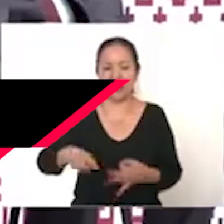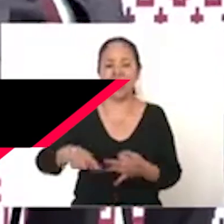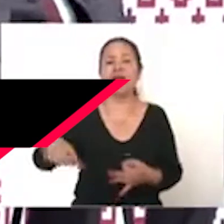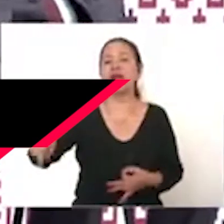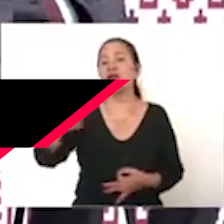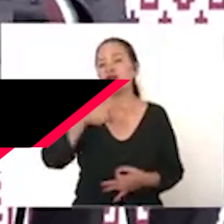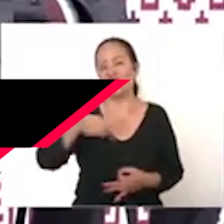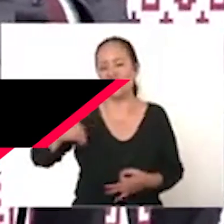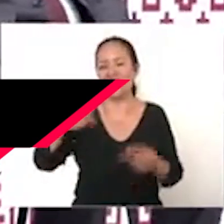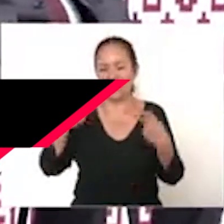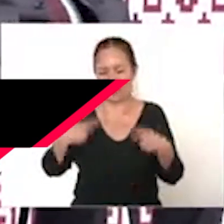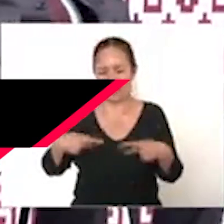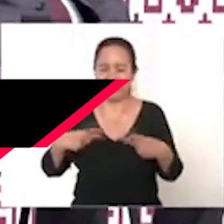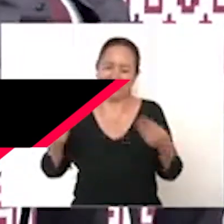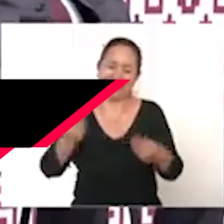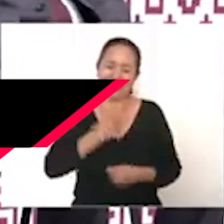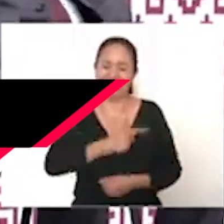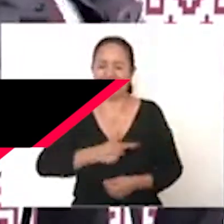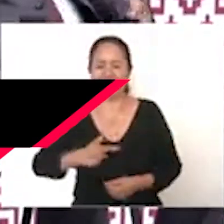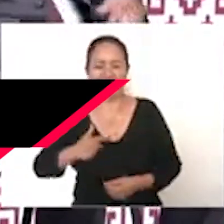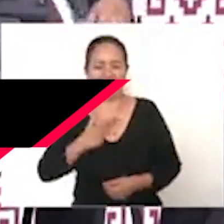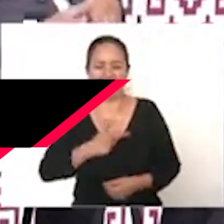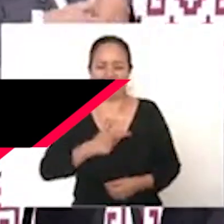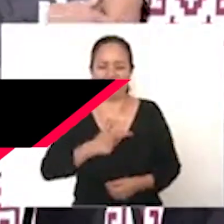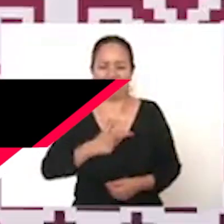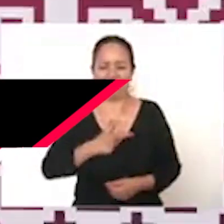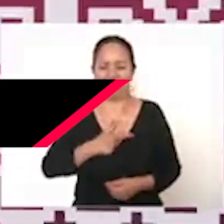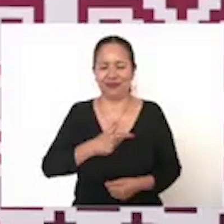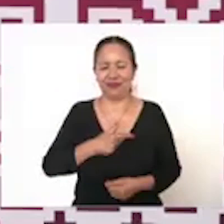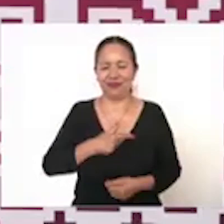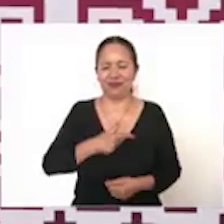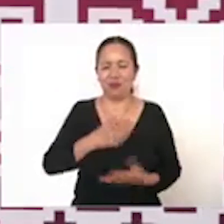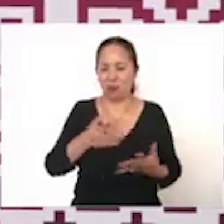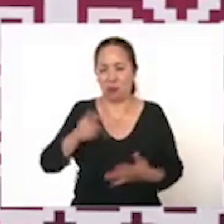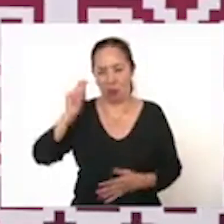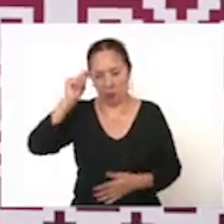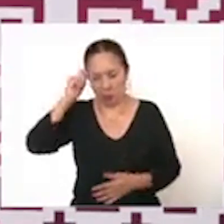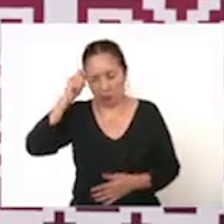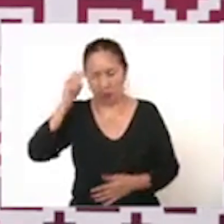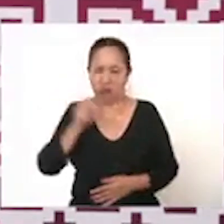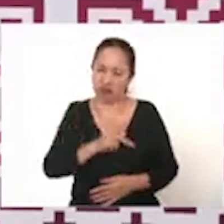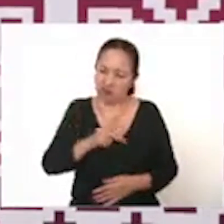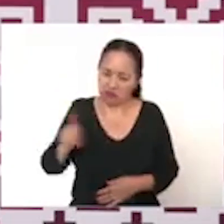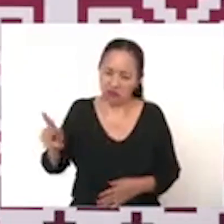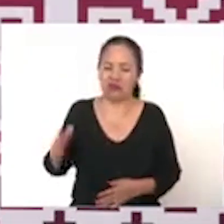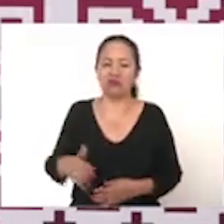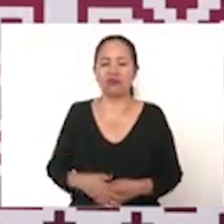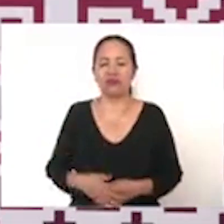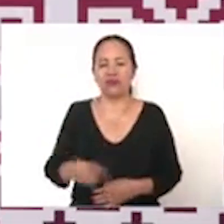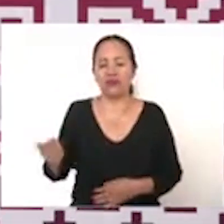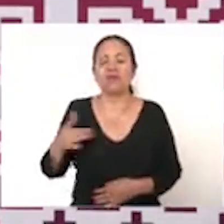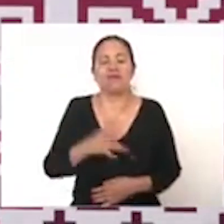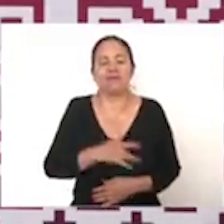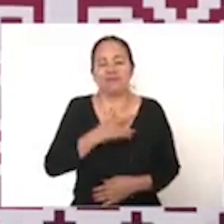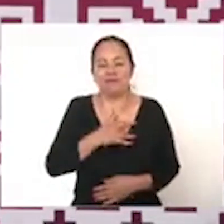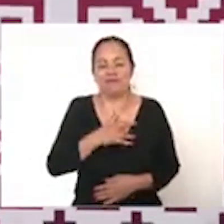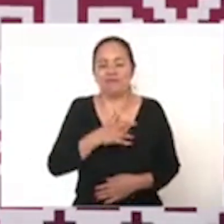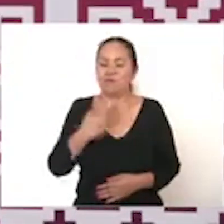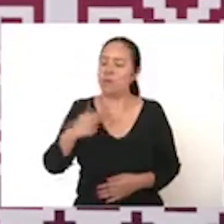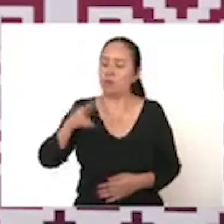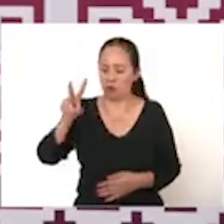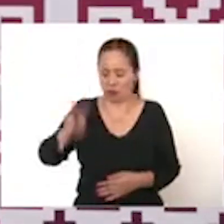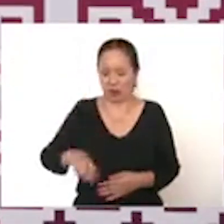colaboración con la Ciudad de México, donde se compartirá tecnología que agilizará el proceso de interponer denuncias en